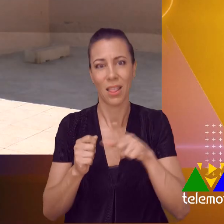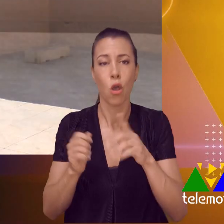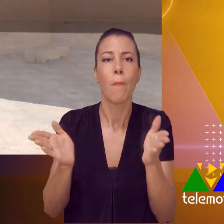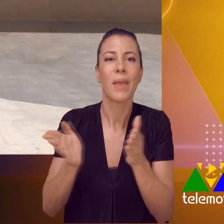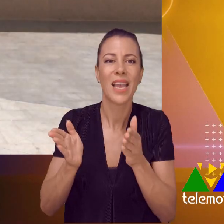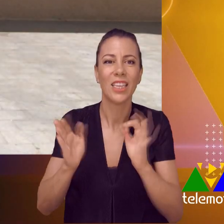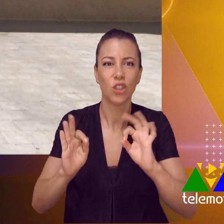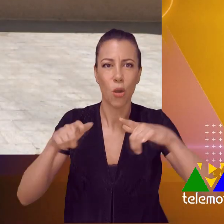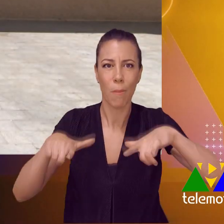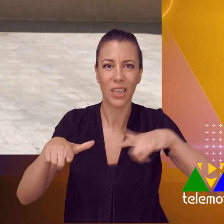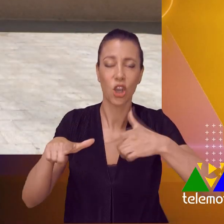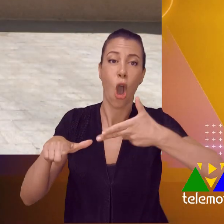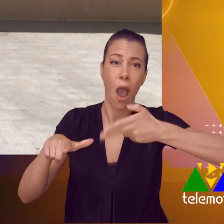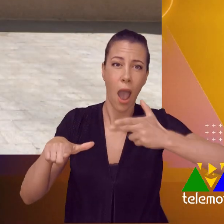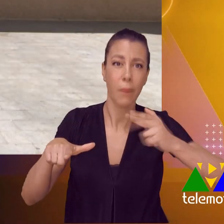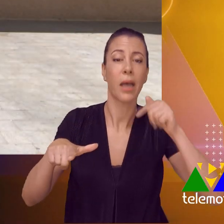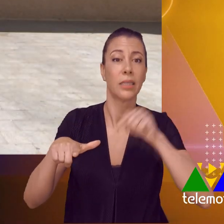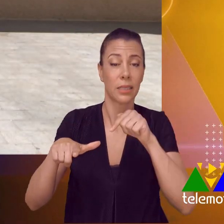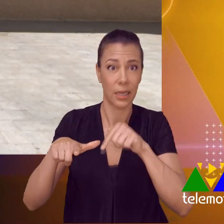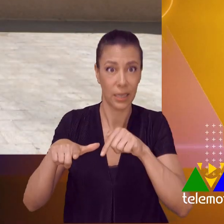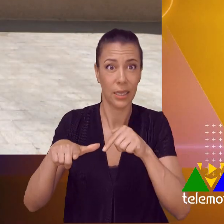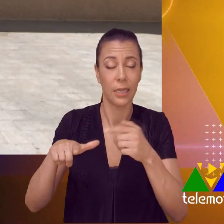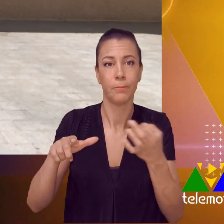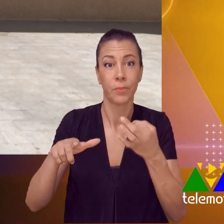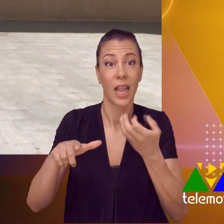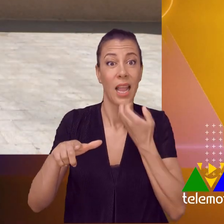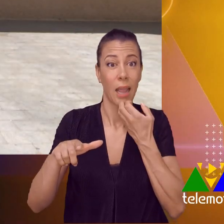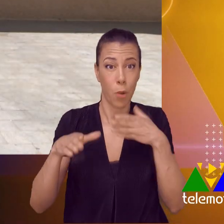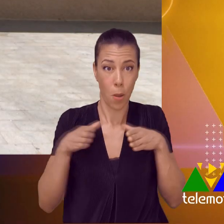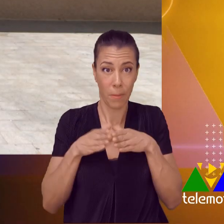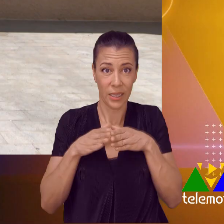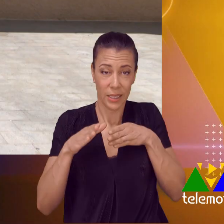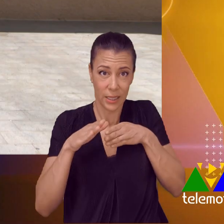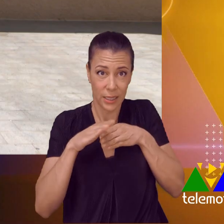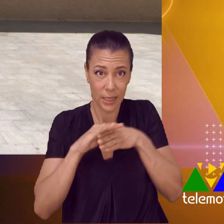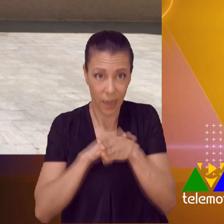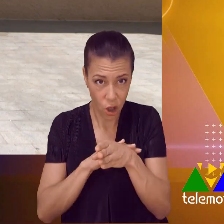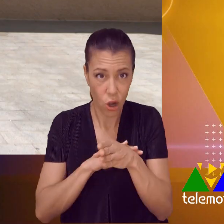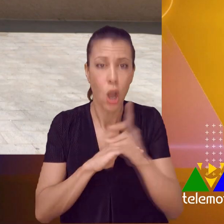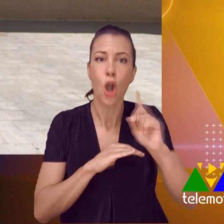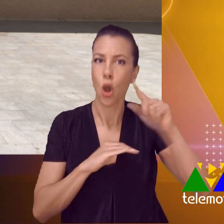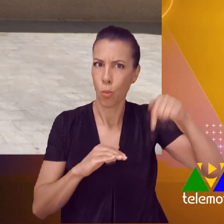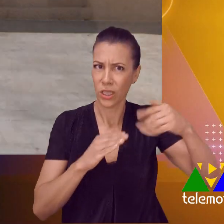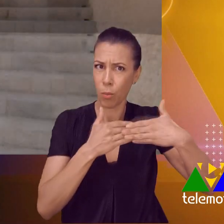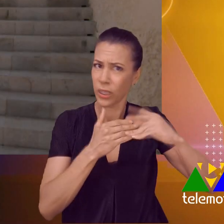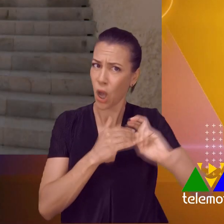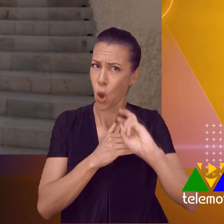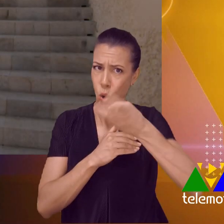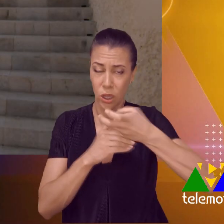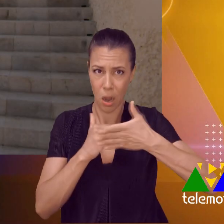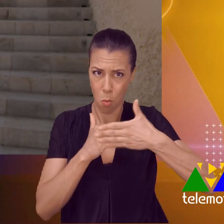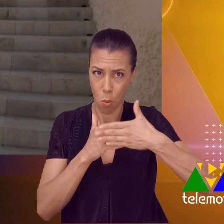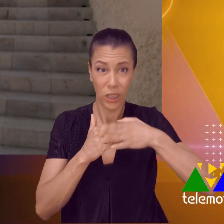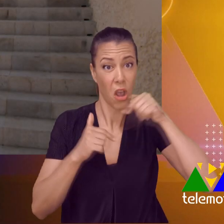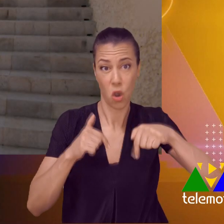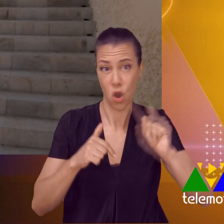armas donde se pasaba del interior de la iglesia, no por esta puerta que no existía, sino seguramente otras puertas que